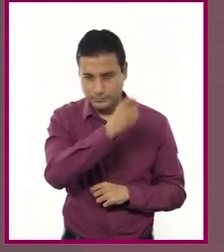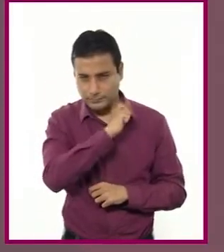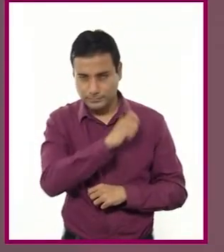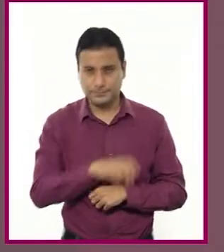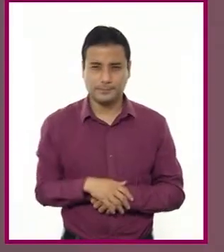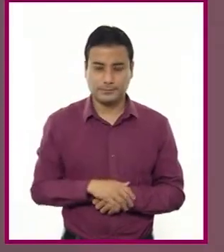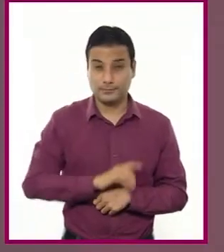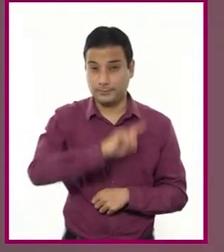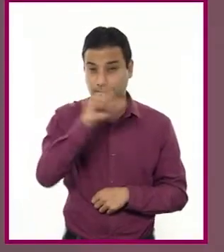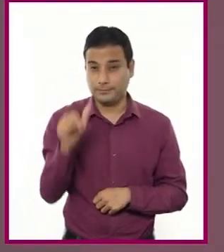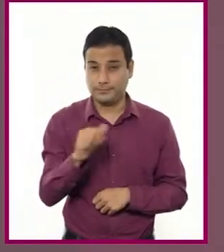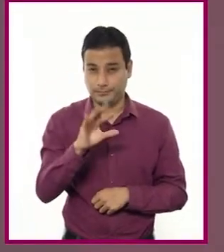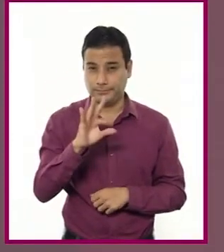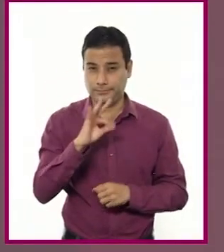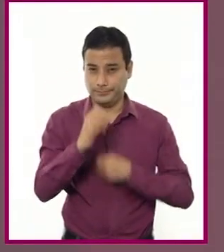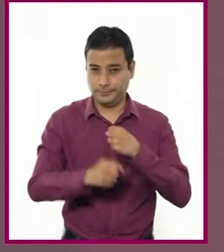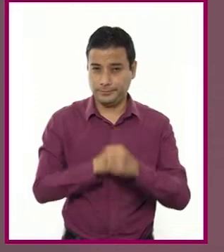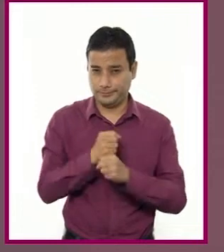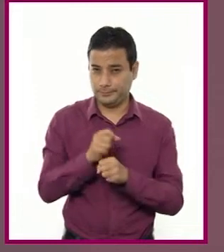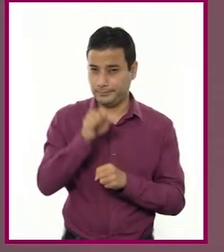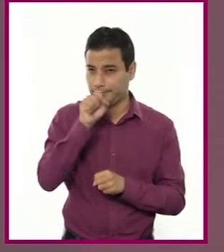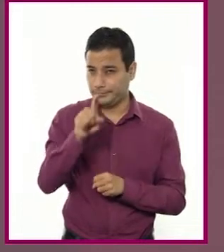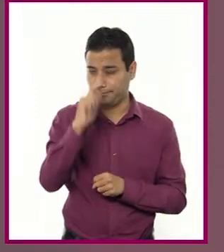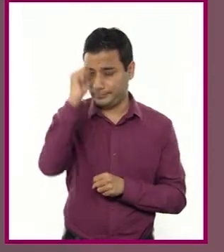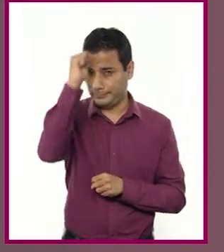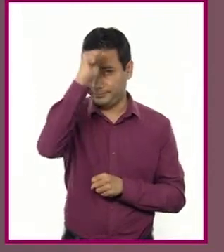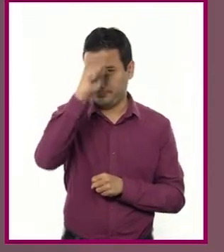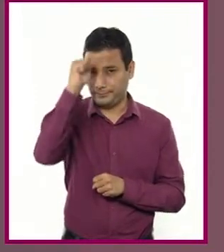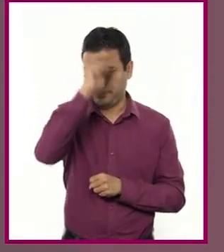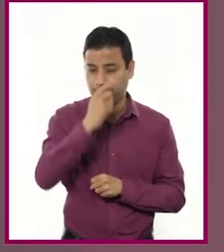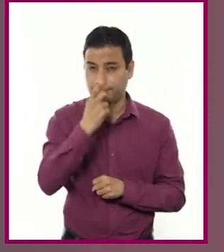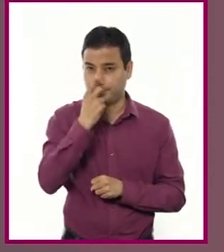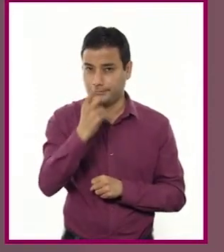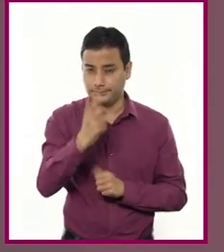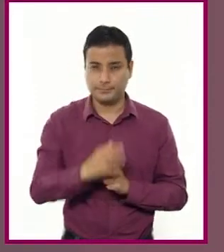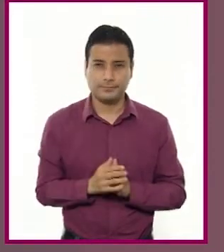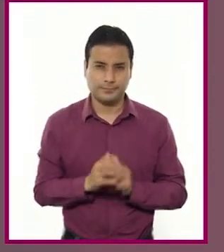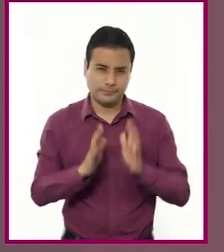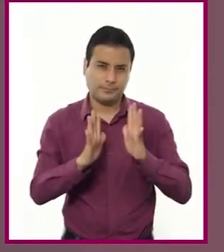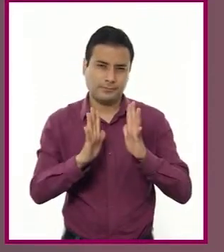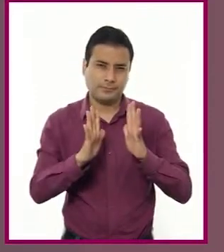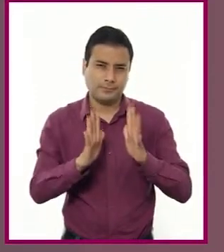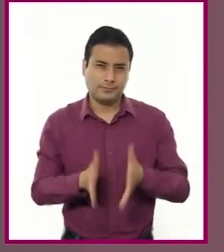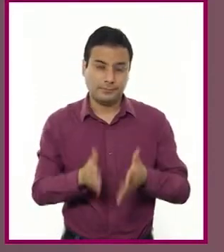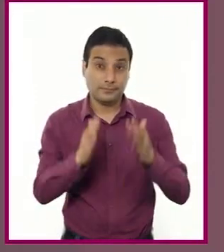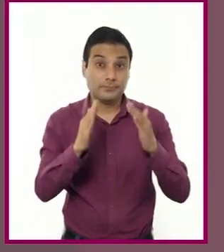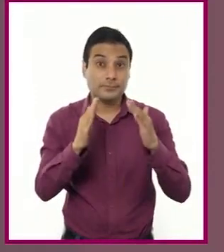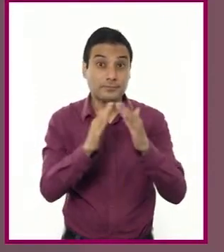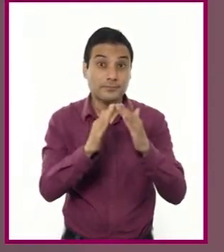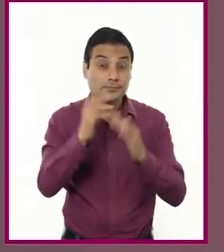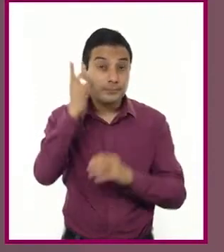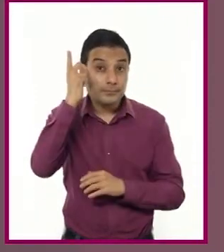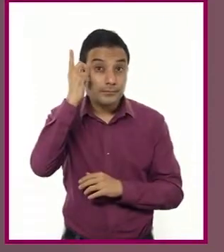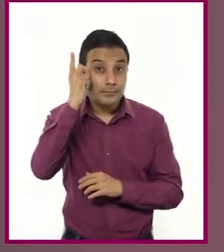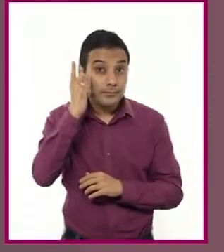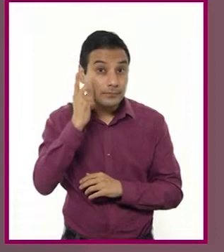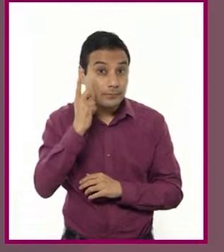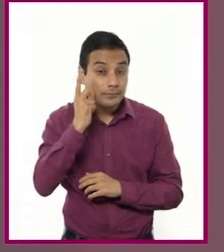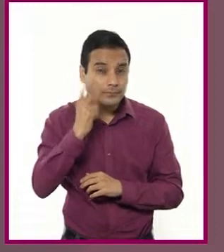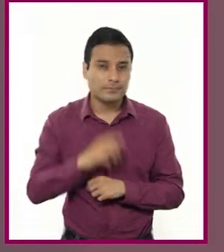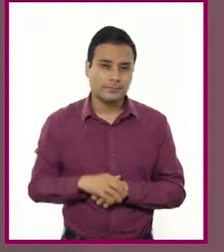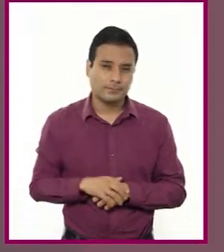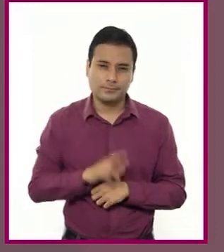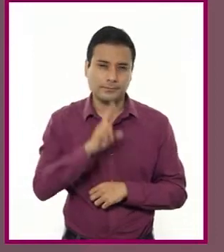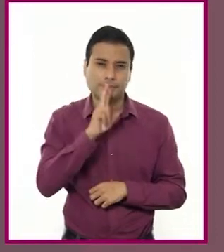40 años después, el mismo fraile señalaba que los había echado de los dormitorios que en principio había construido